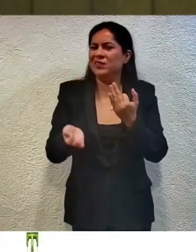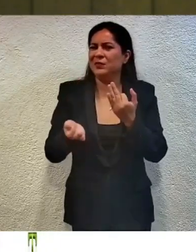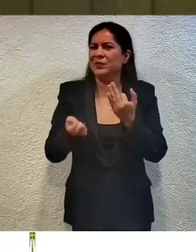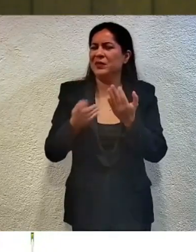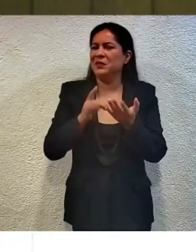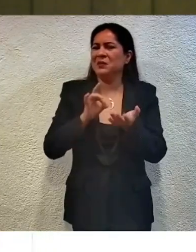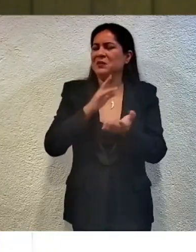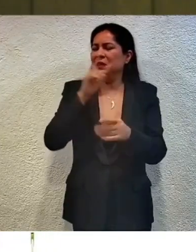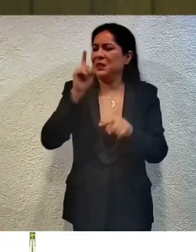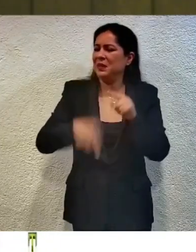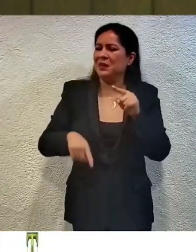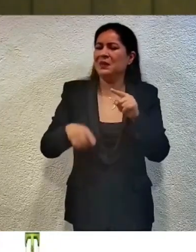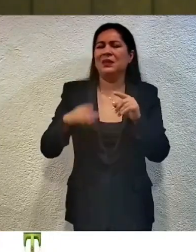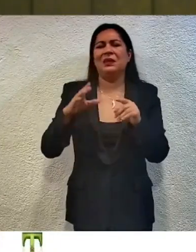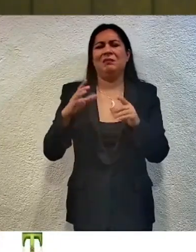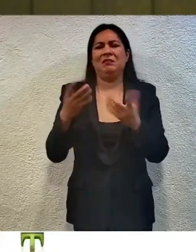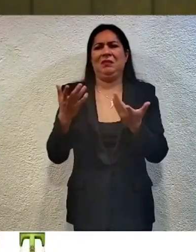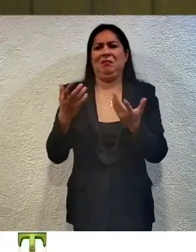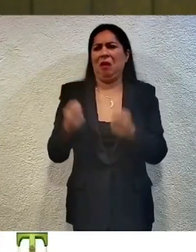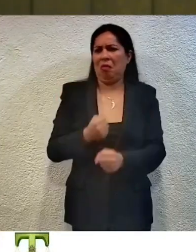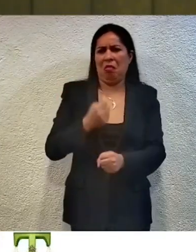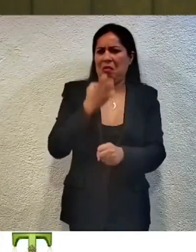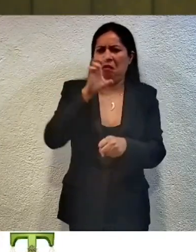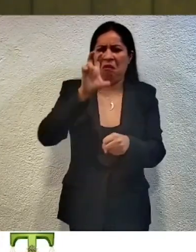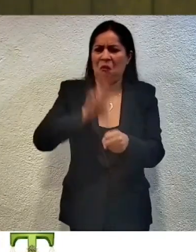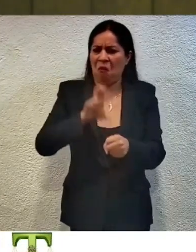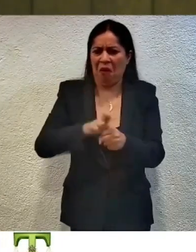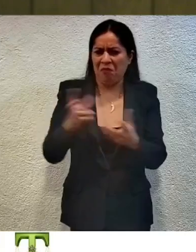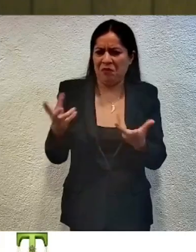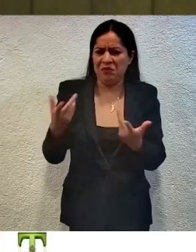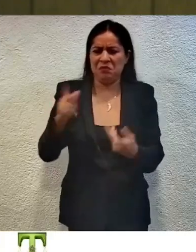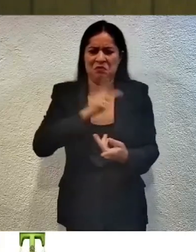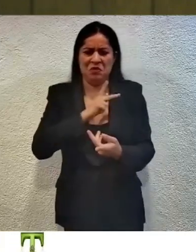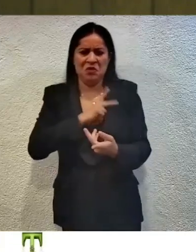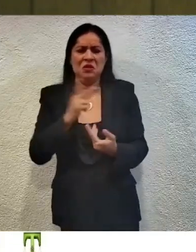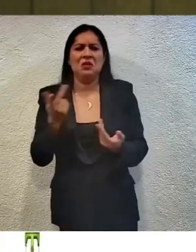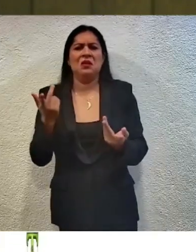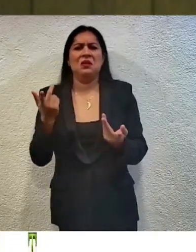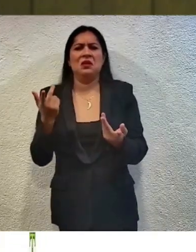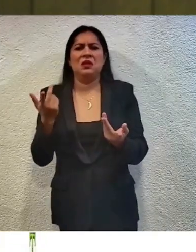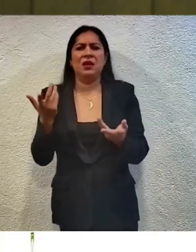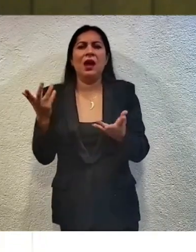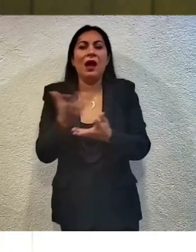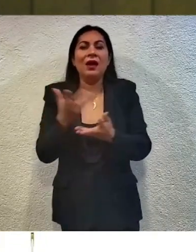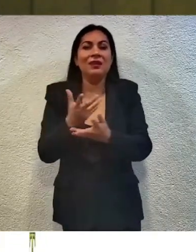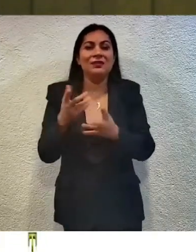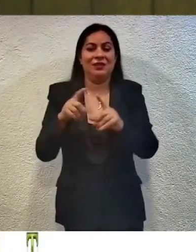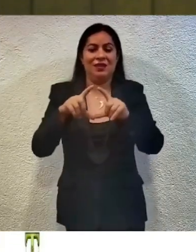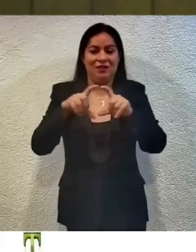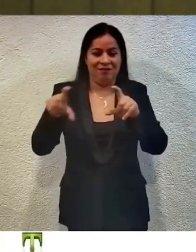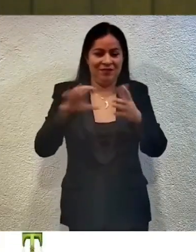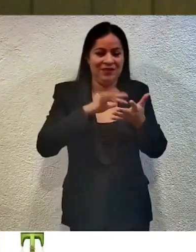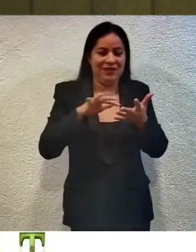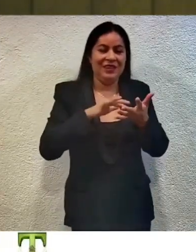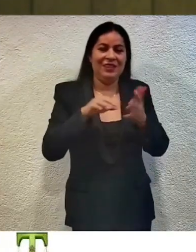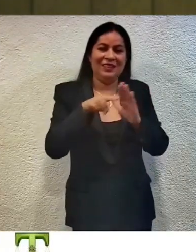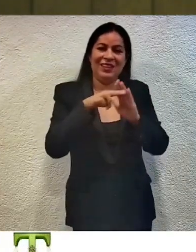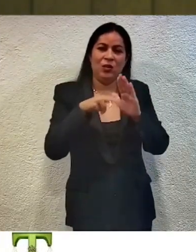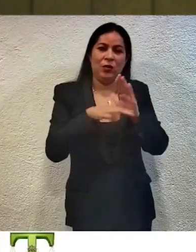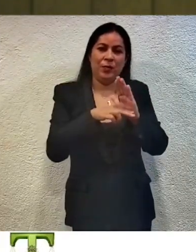desplieguen conductas caprichosas o arbitrarias al margen del texto